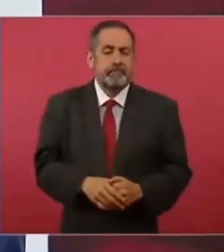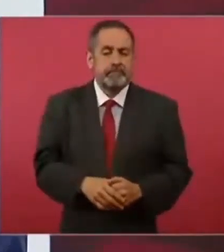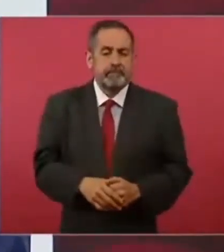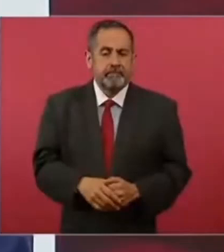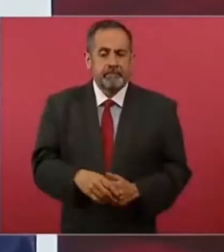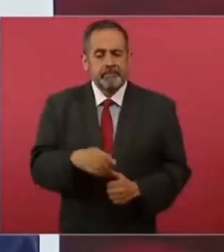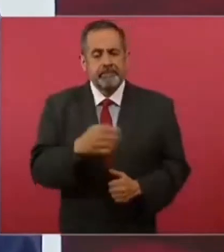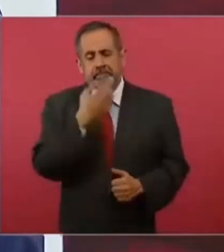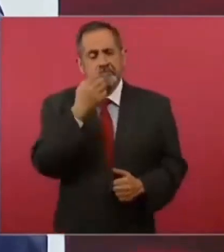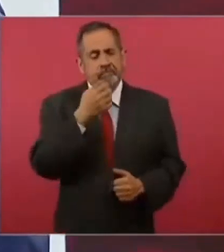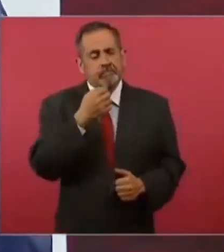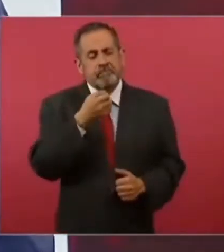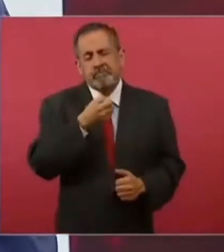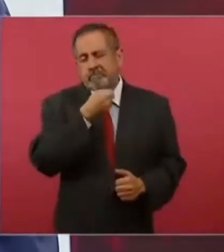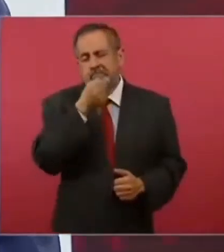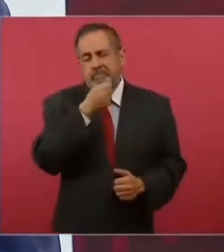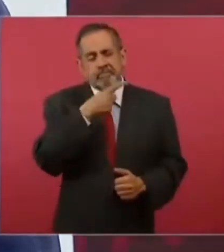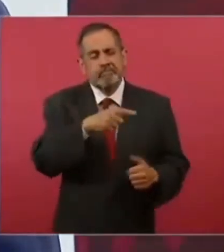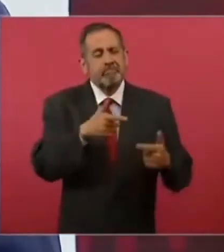del viejo régimen, ¿no?